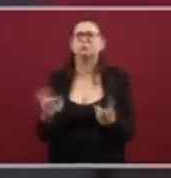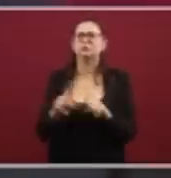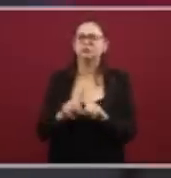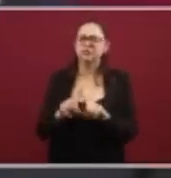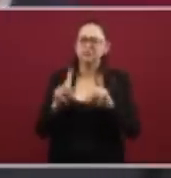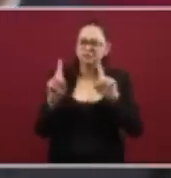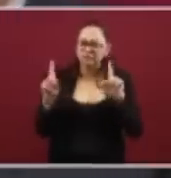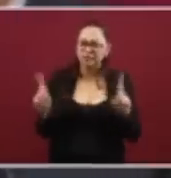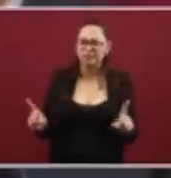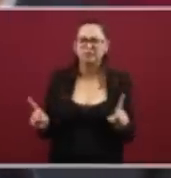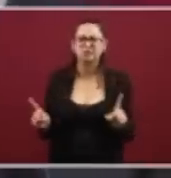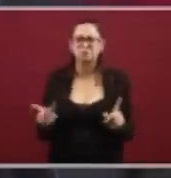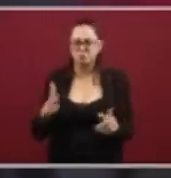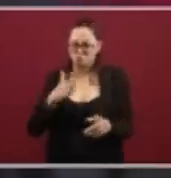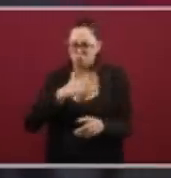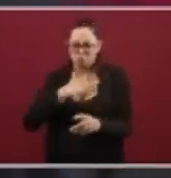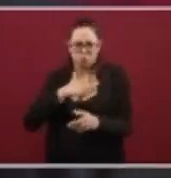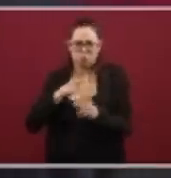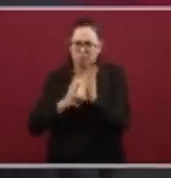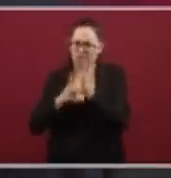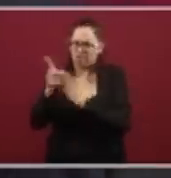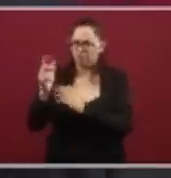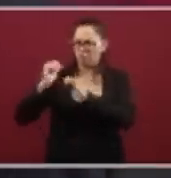ejercer nuestros derechos soberanos